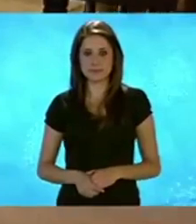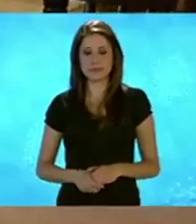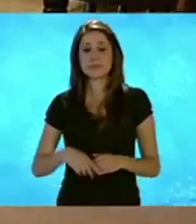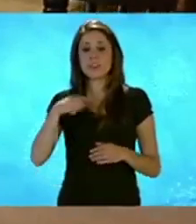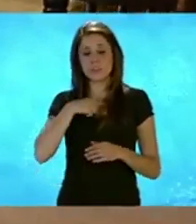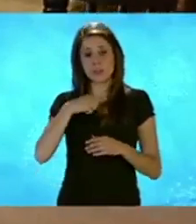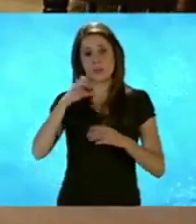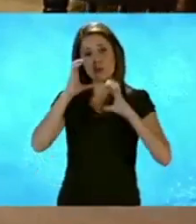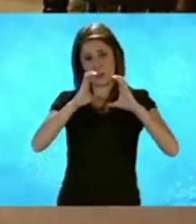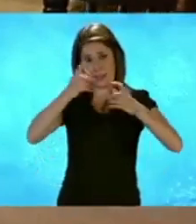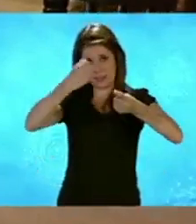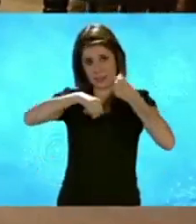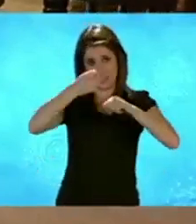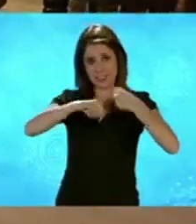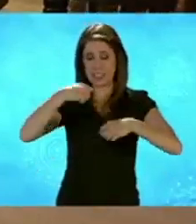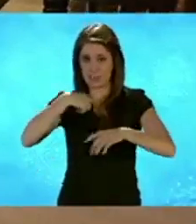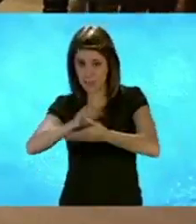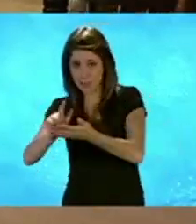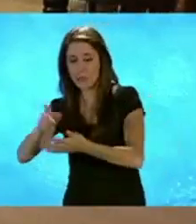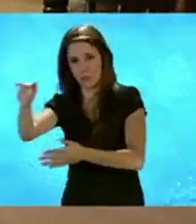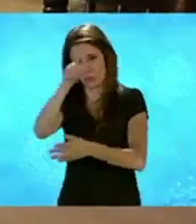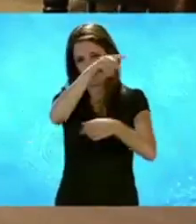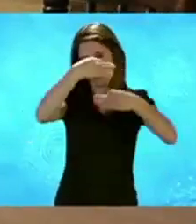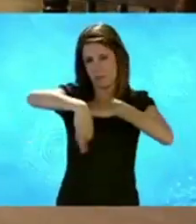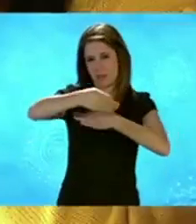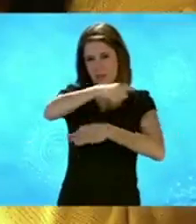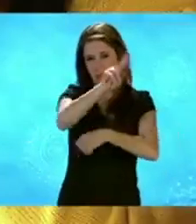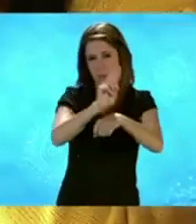¿Me cuidarías la tienda en lo que recojo? Sí.